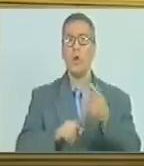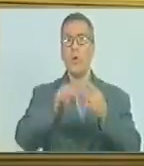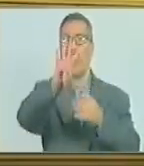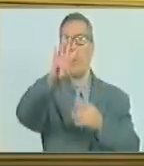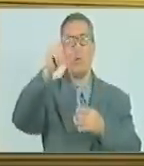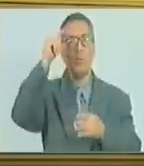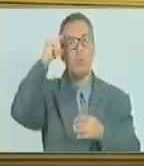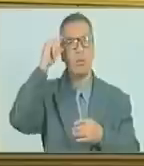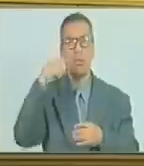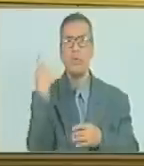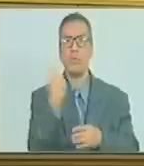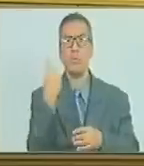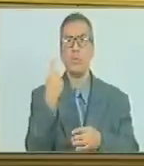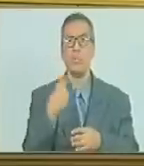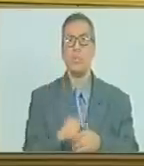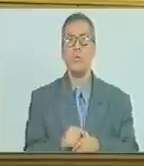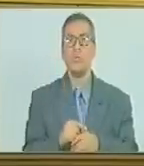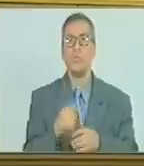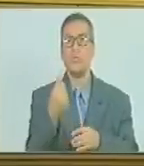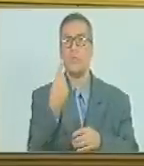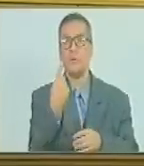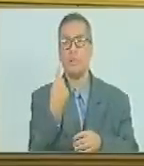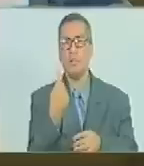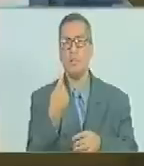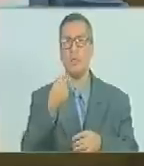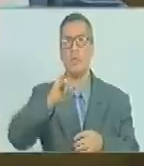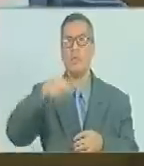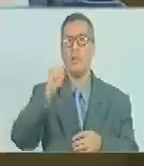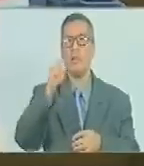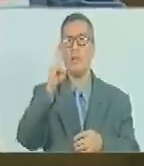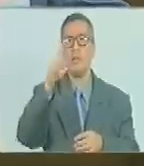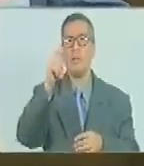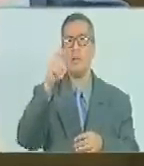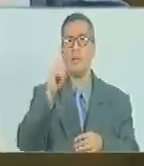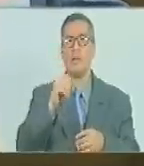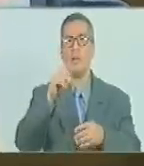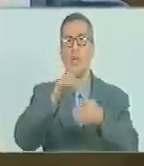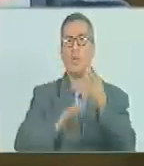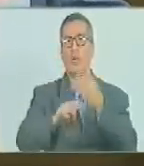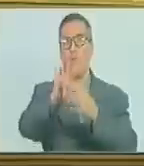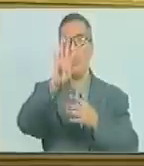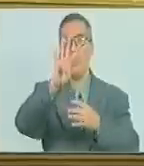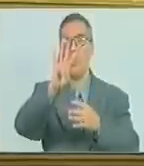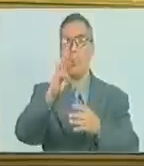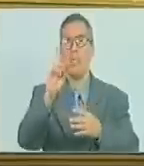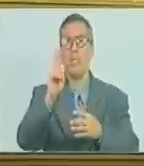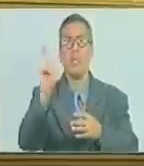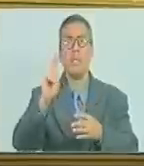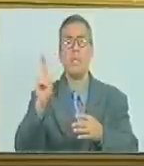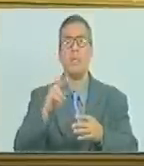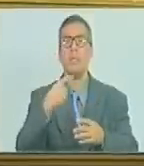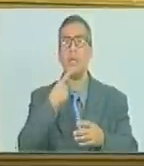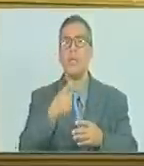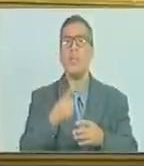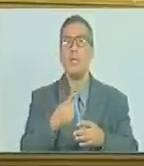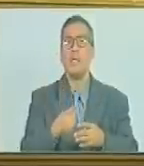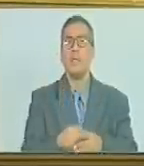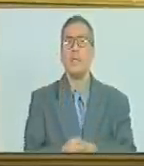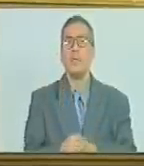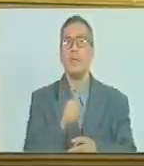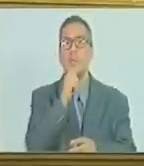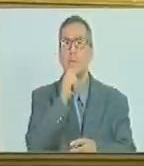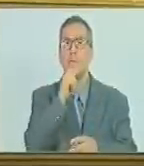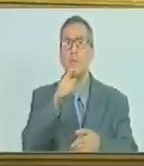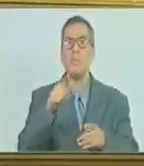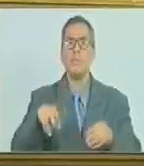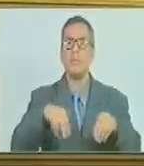4 días. Solo faltó Gilberto Correa, porque así era en la Cuarta República, igualito. Decía Venevisión, ¿quién ganó?